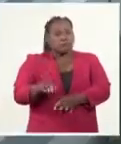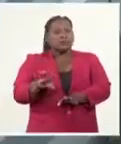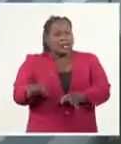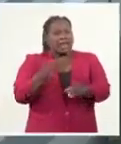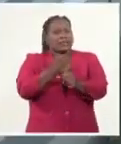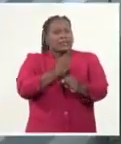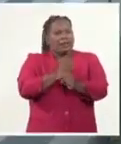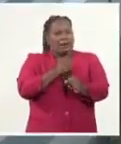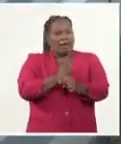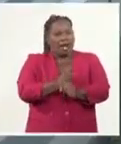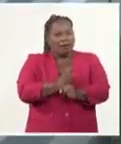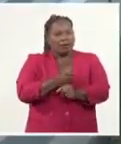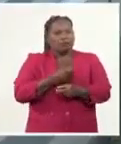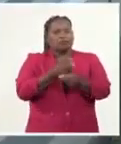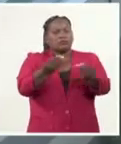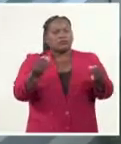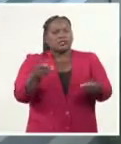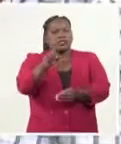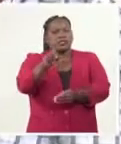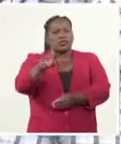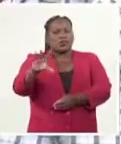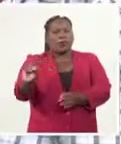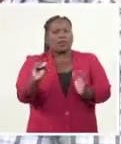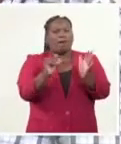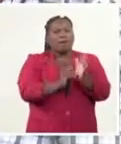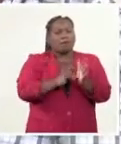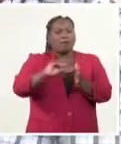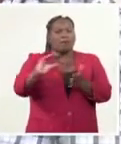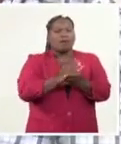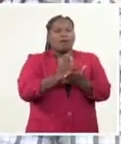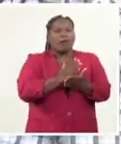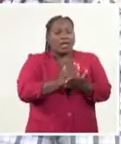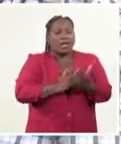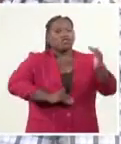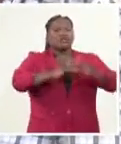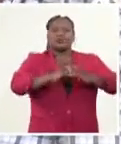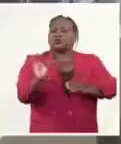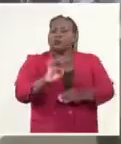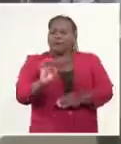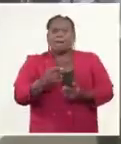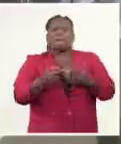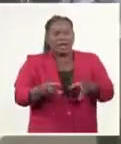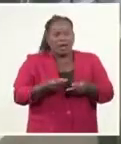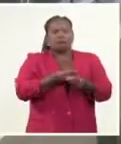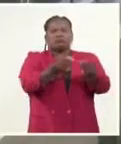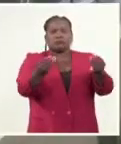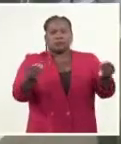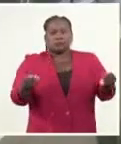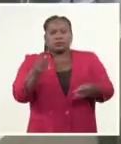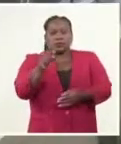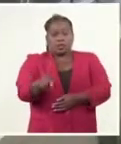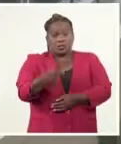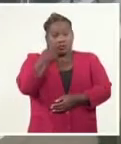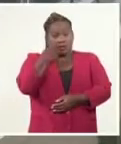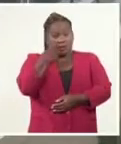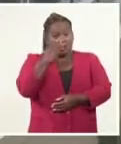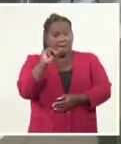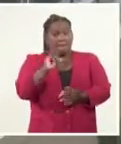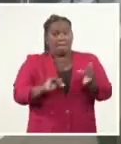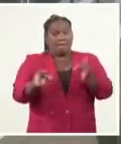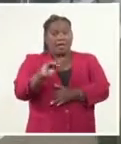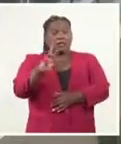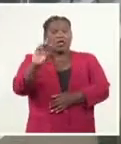y llegarán unas 150.000 libretas, aunque no son suficientes. Esto es corroborado por el máster en ciencias